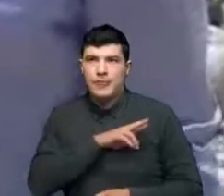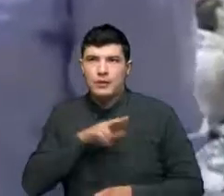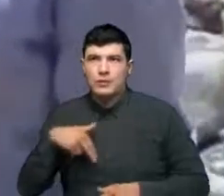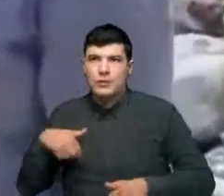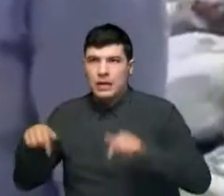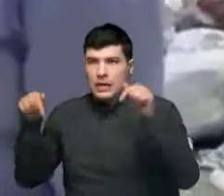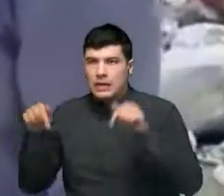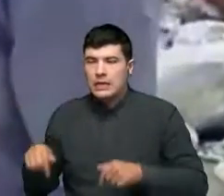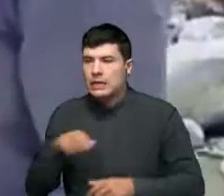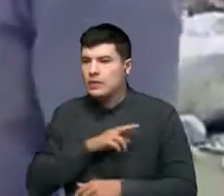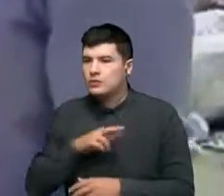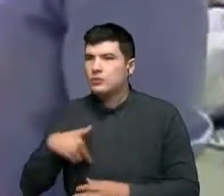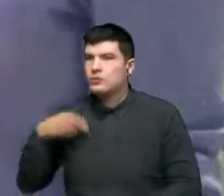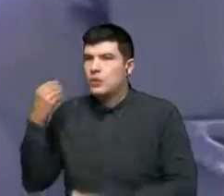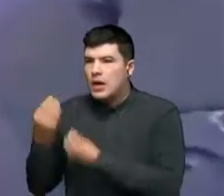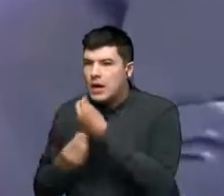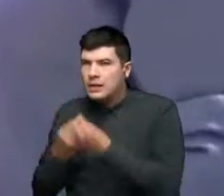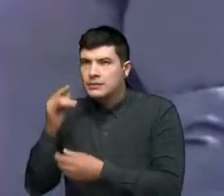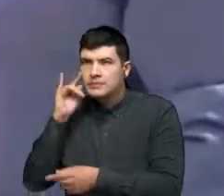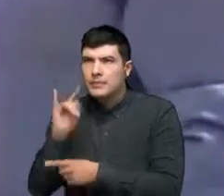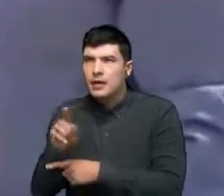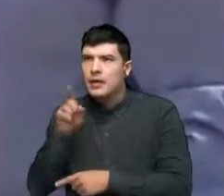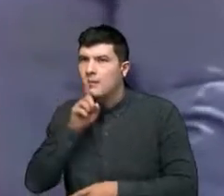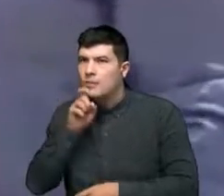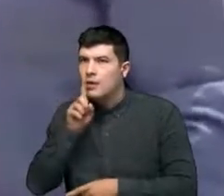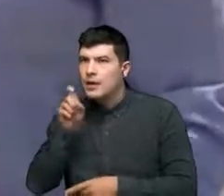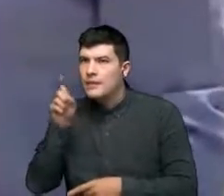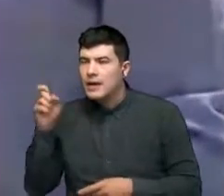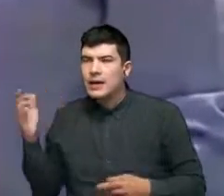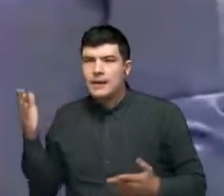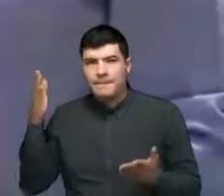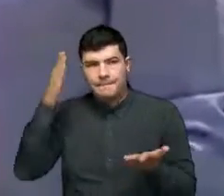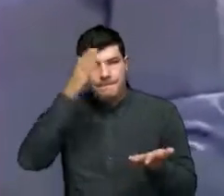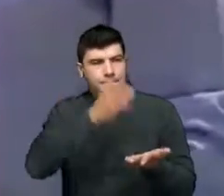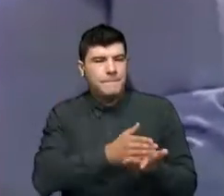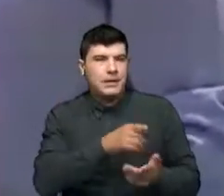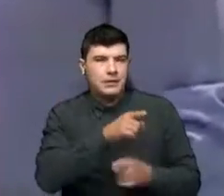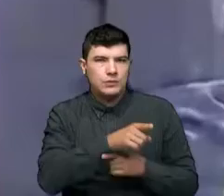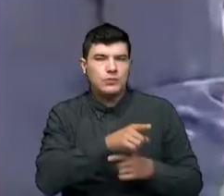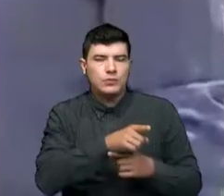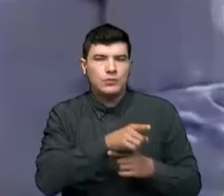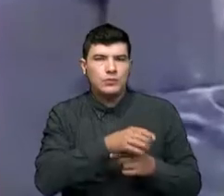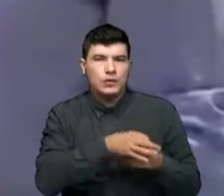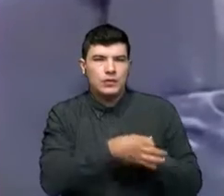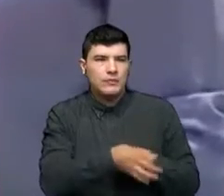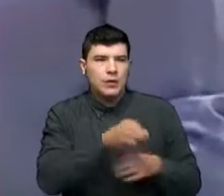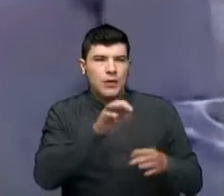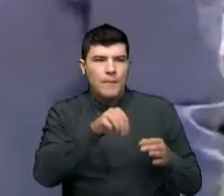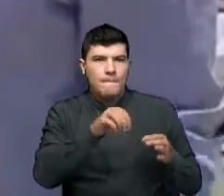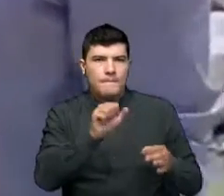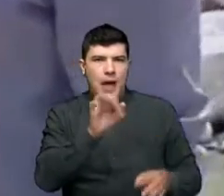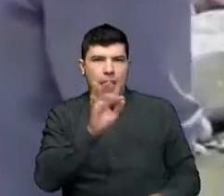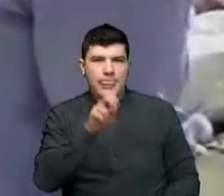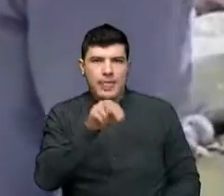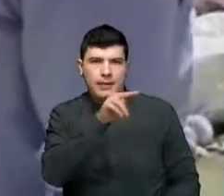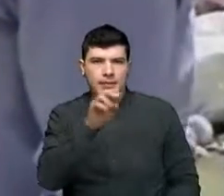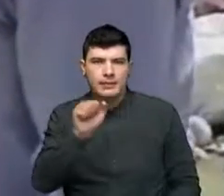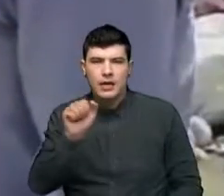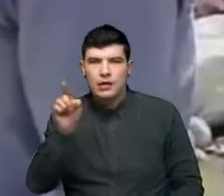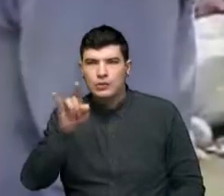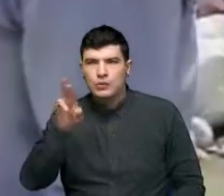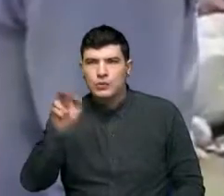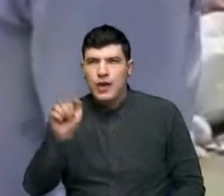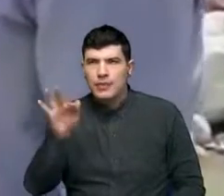aquí haciendo un recorrido de la vida desde bucaramanga hacia matanza su grata y california